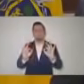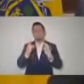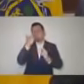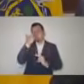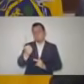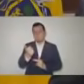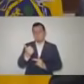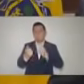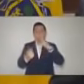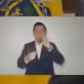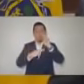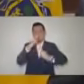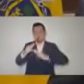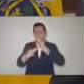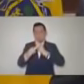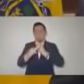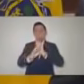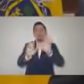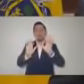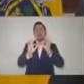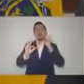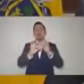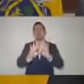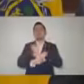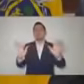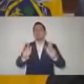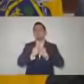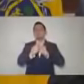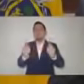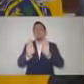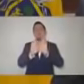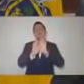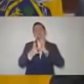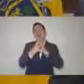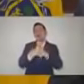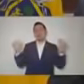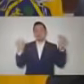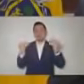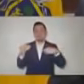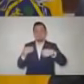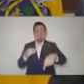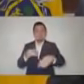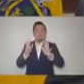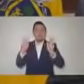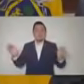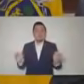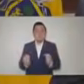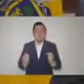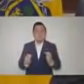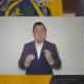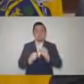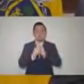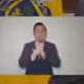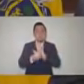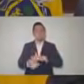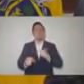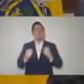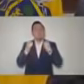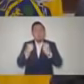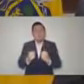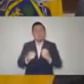mundo no cuenta todavía con una vacuna contra el virus y con la entrada de la temporada de frío la pandemia ha tomado nuevamente fuerza